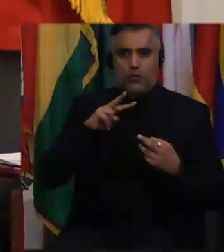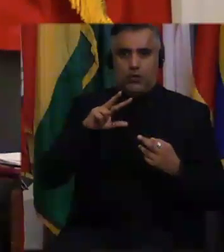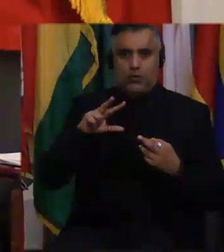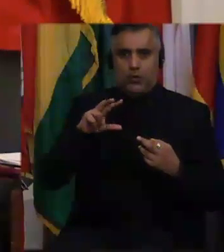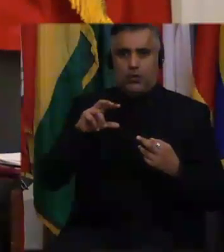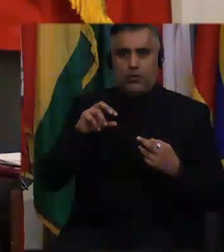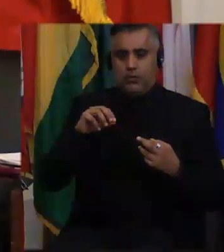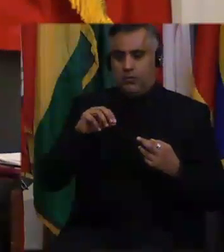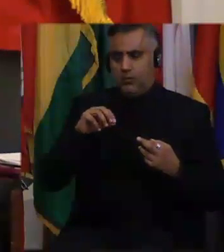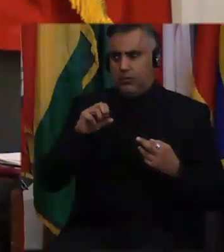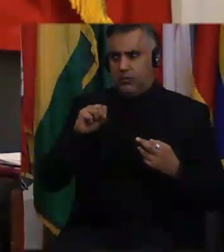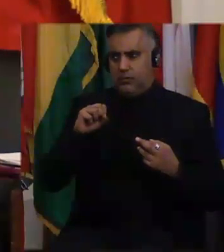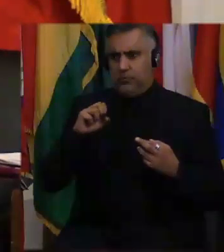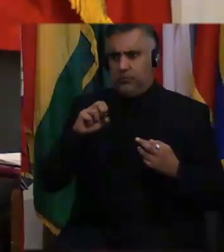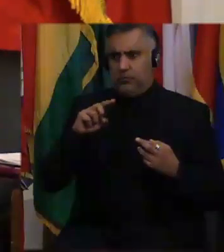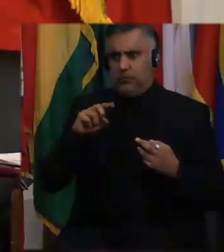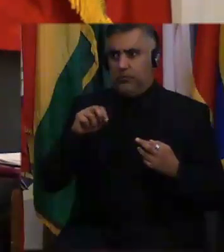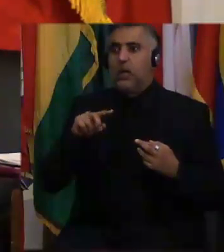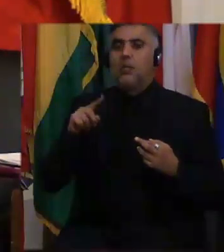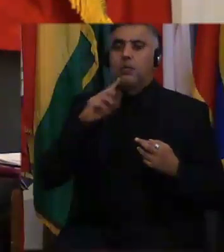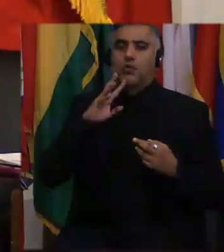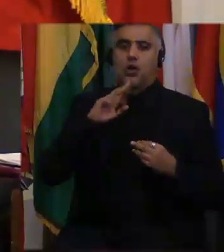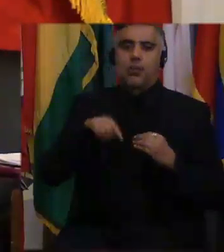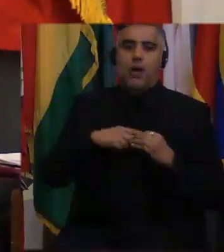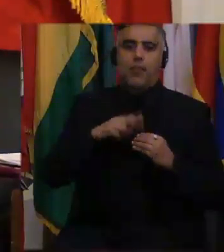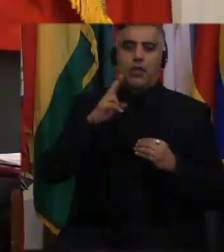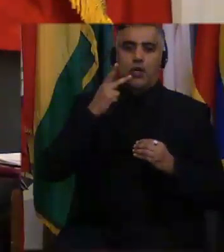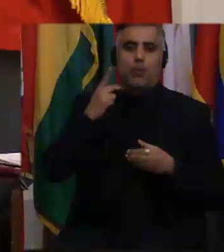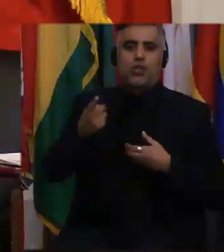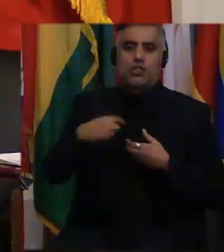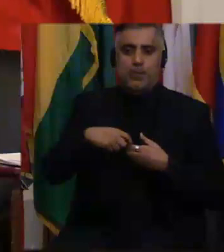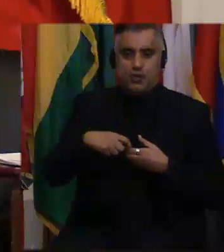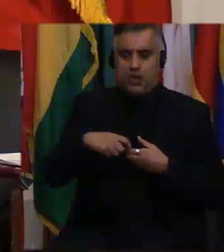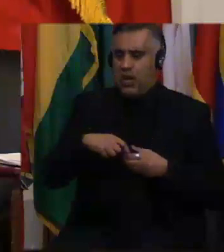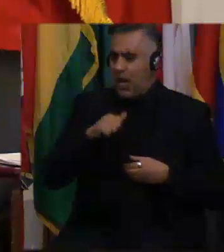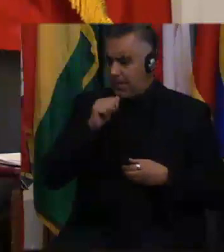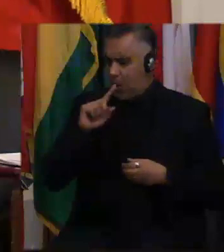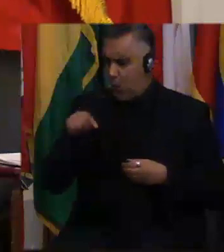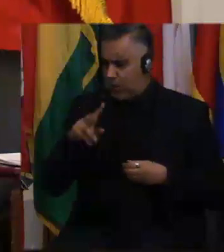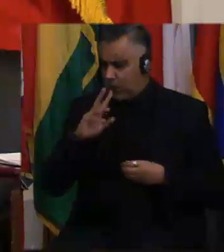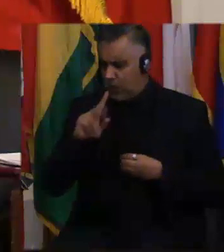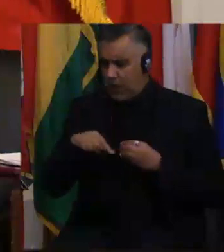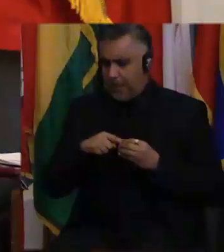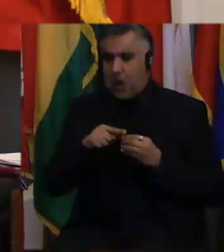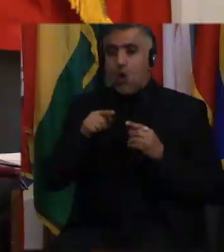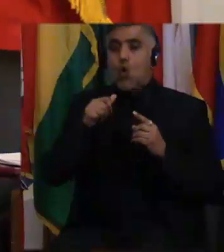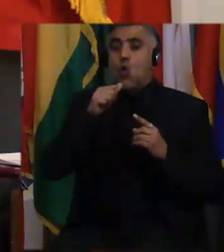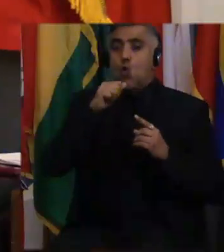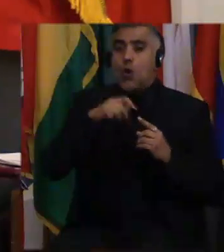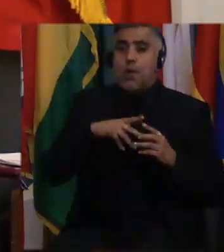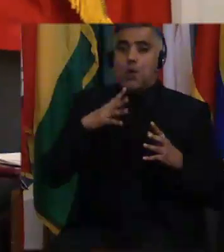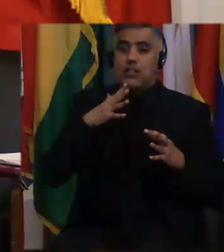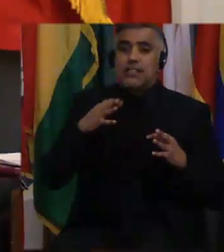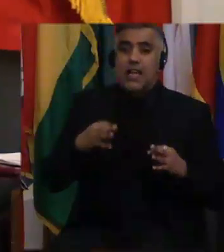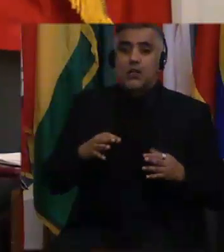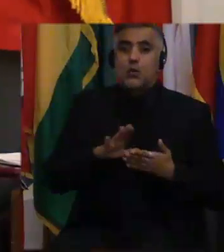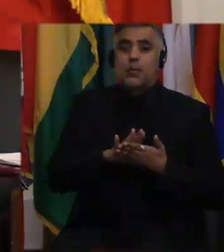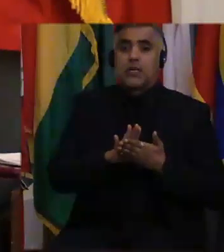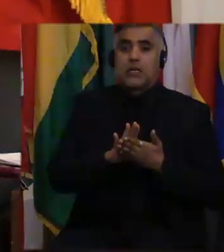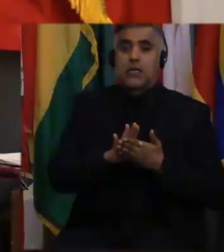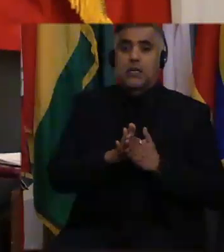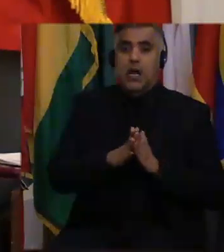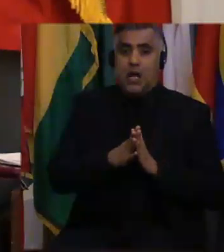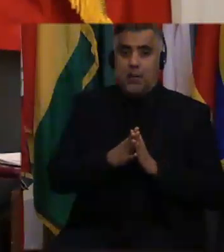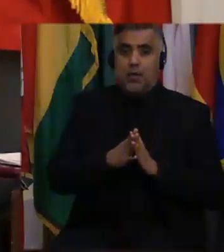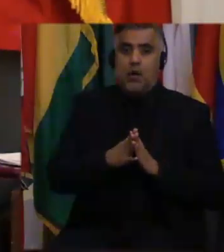de participación política no solo me estoy refiriendo a aquellas mujeres que han decidido ser políticas, sino que también me estoy